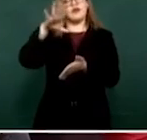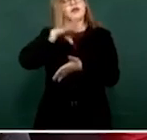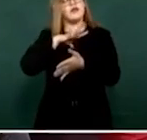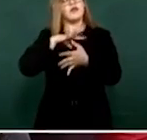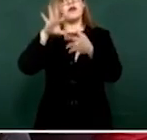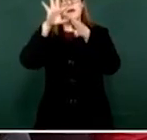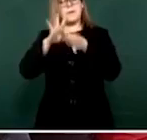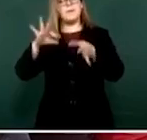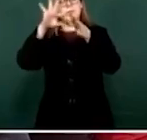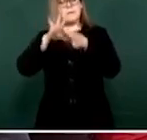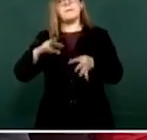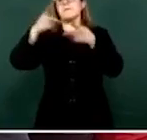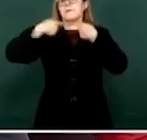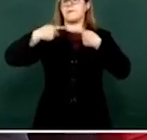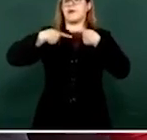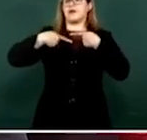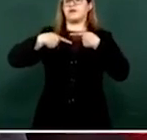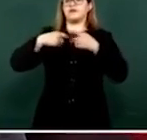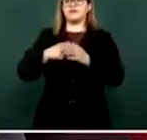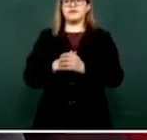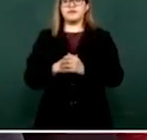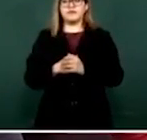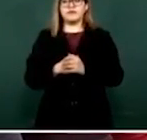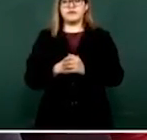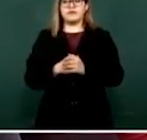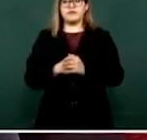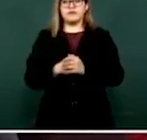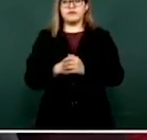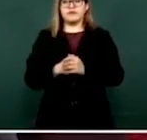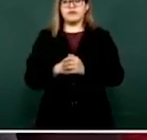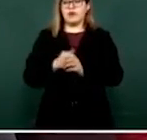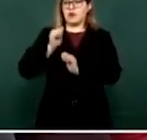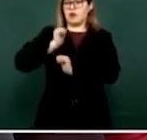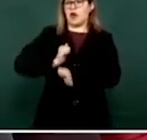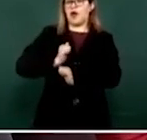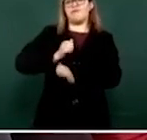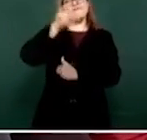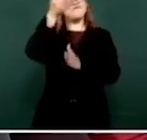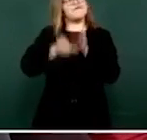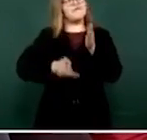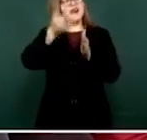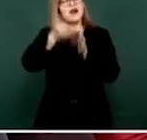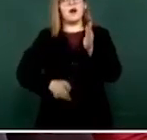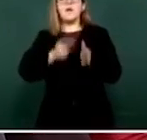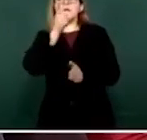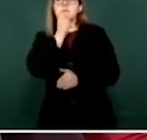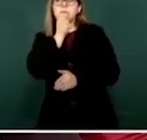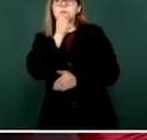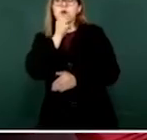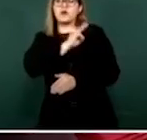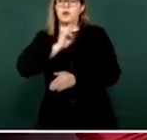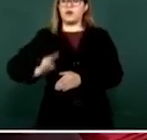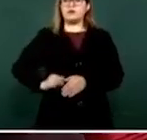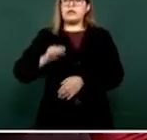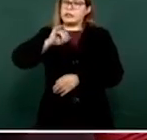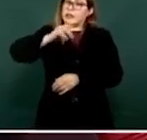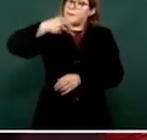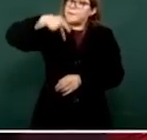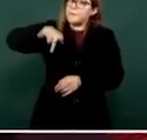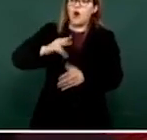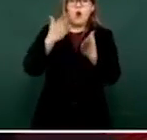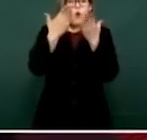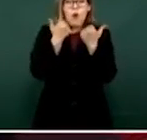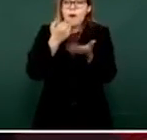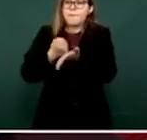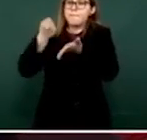almirante. Hay un déficit en policías municipales. Pero no hay recursos en los municipios.